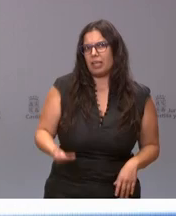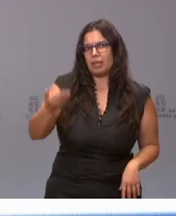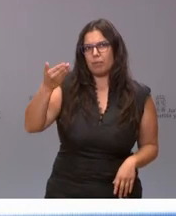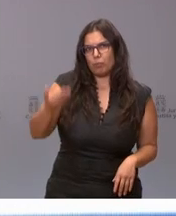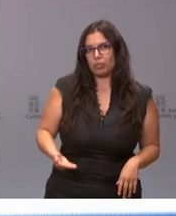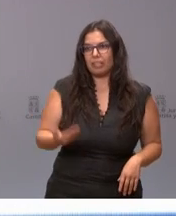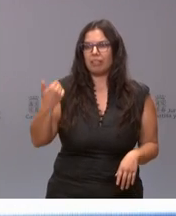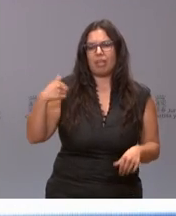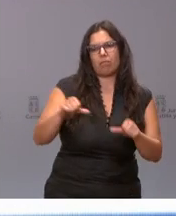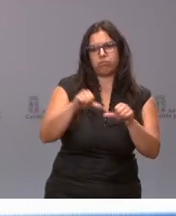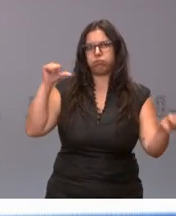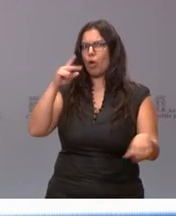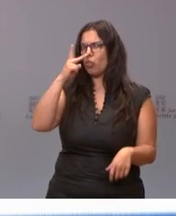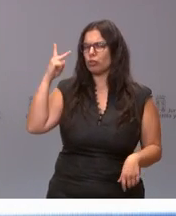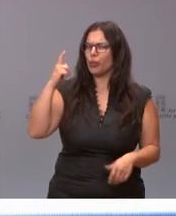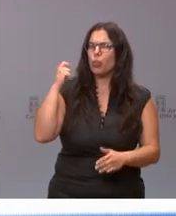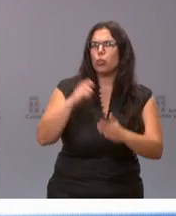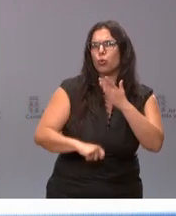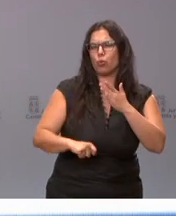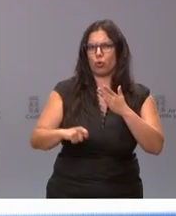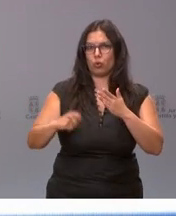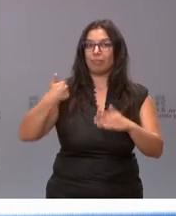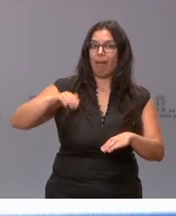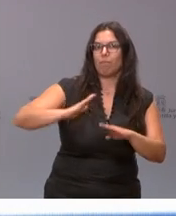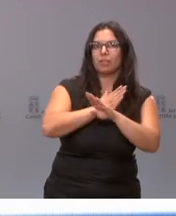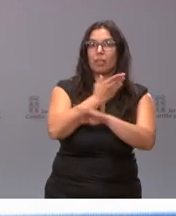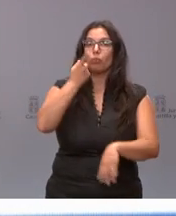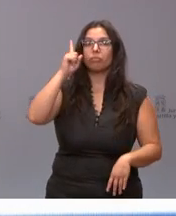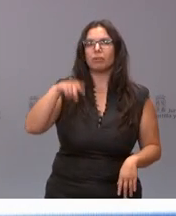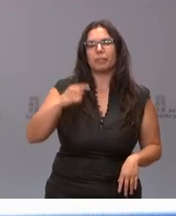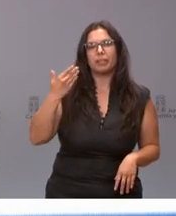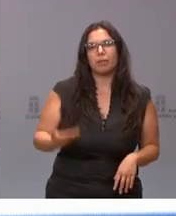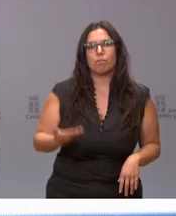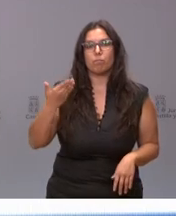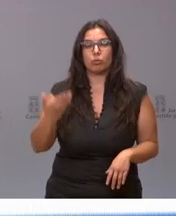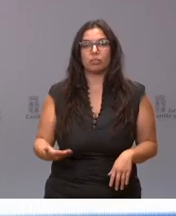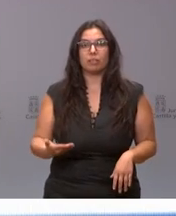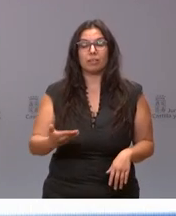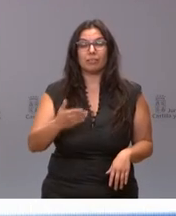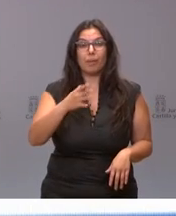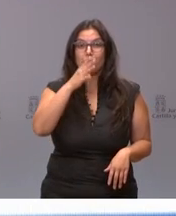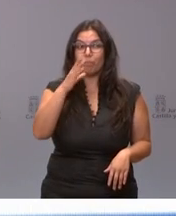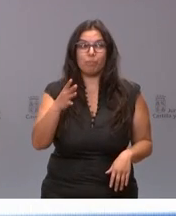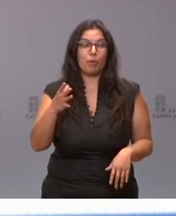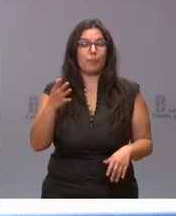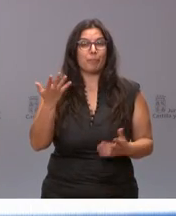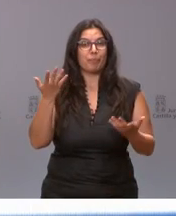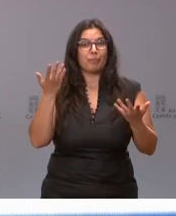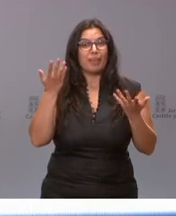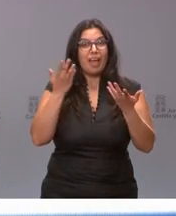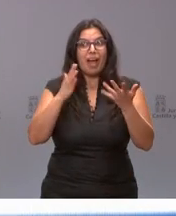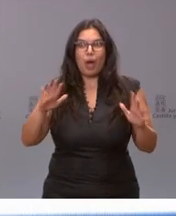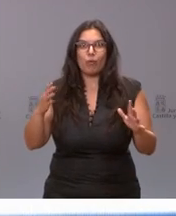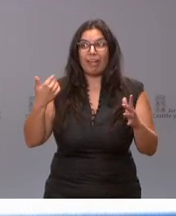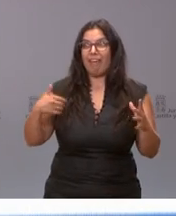los 2 años tan duros que hemos pasado. Y también muy importante porque, pese a volver a esa deseada y